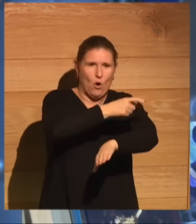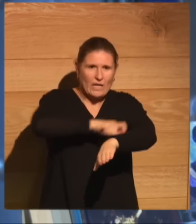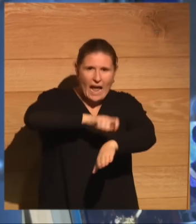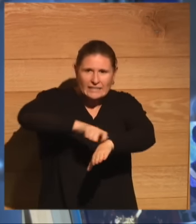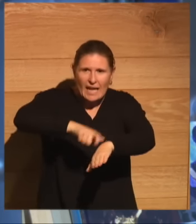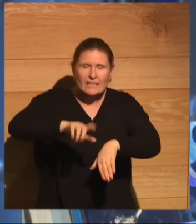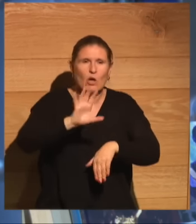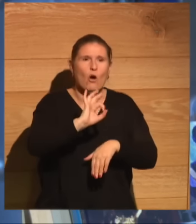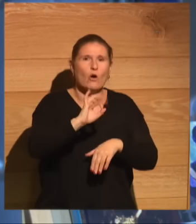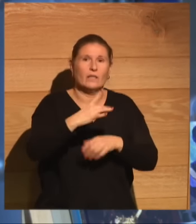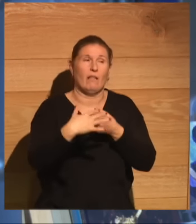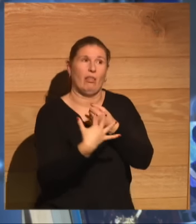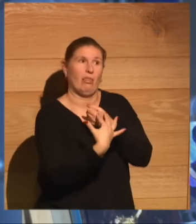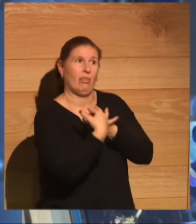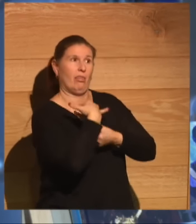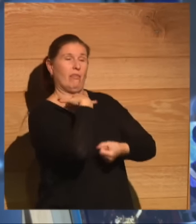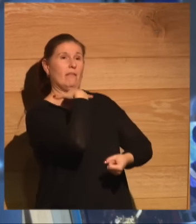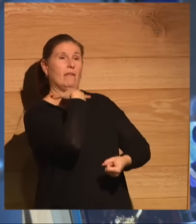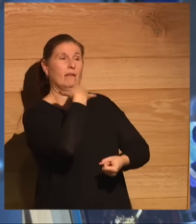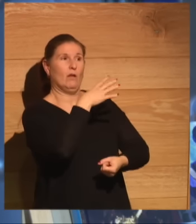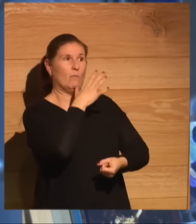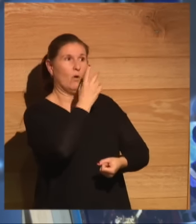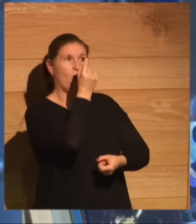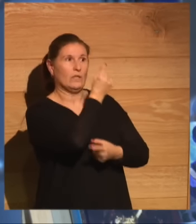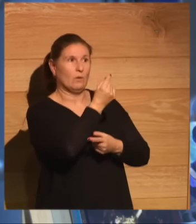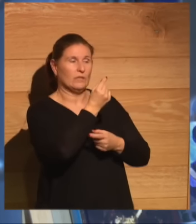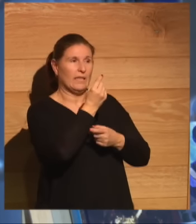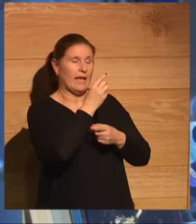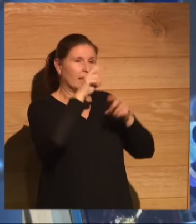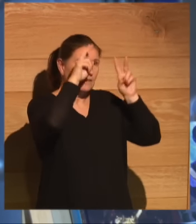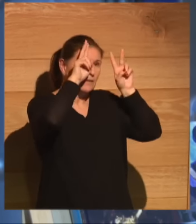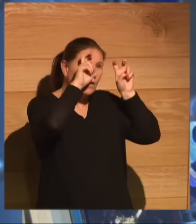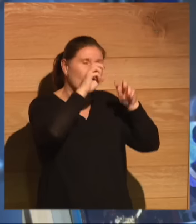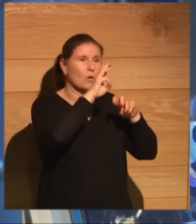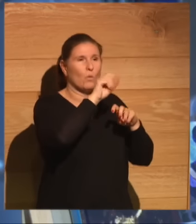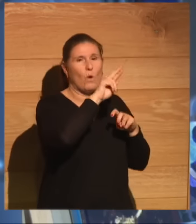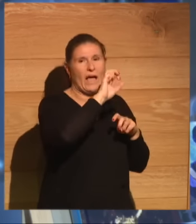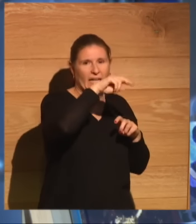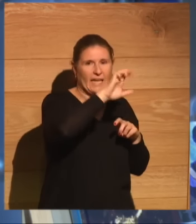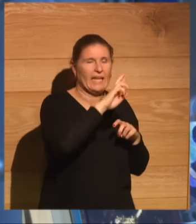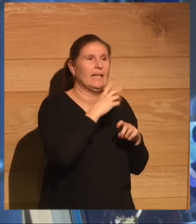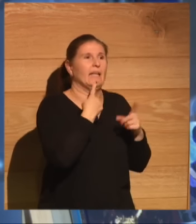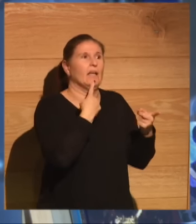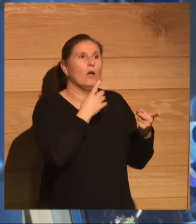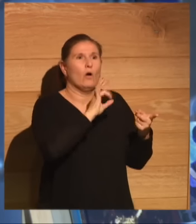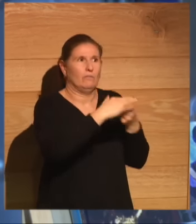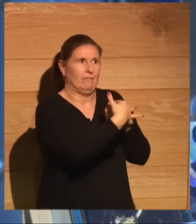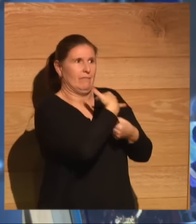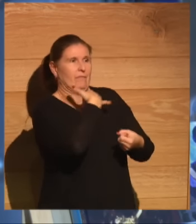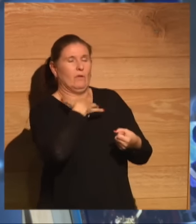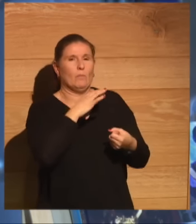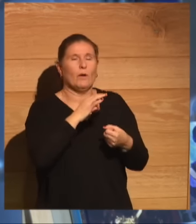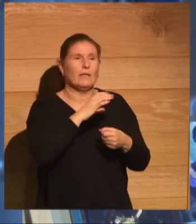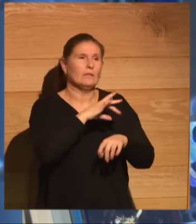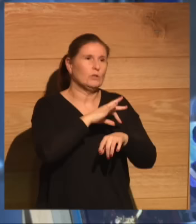o que se deja influir tanto por los dibujos de la Warner de los Looney Tunes como por el Dr.